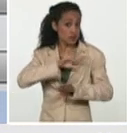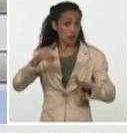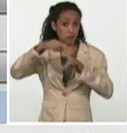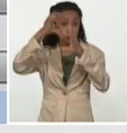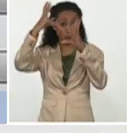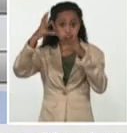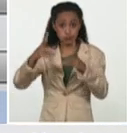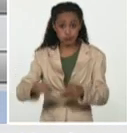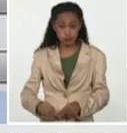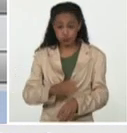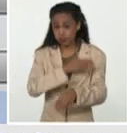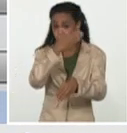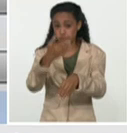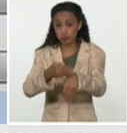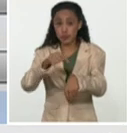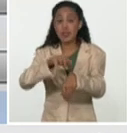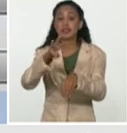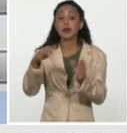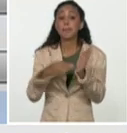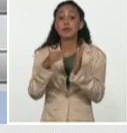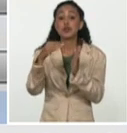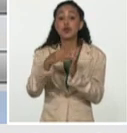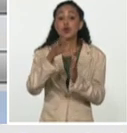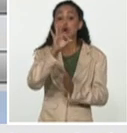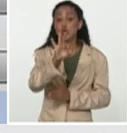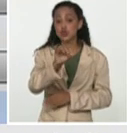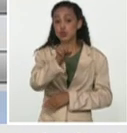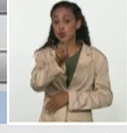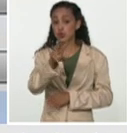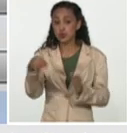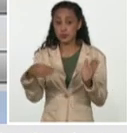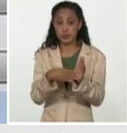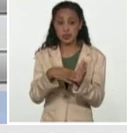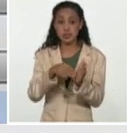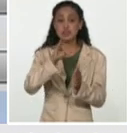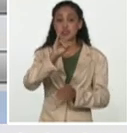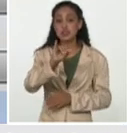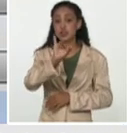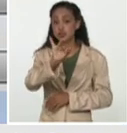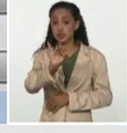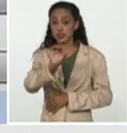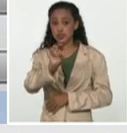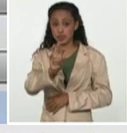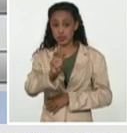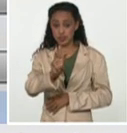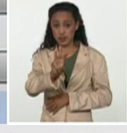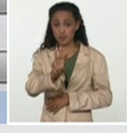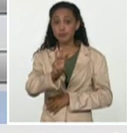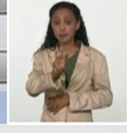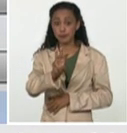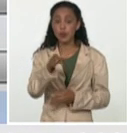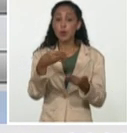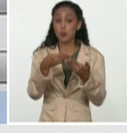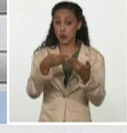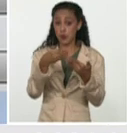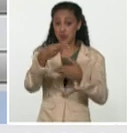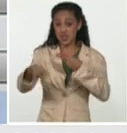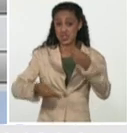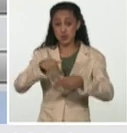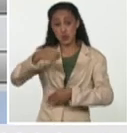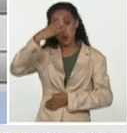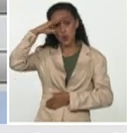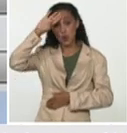3.812.673 PCR realizados en Cuba para